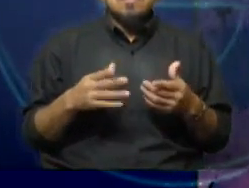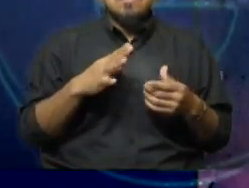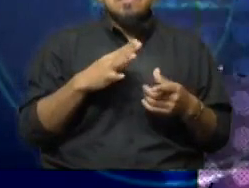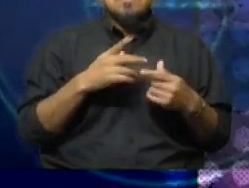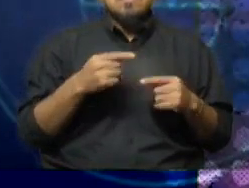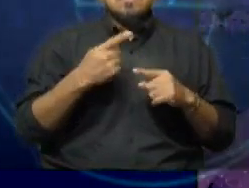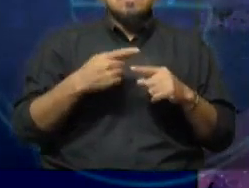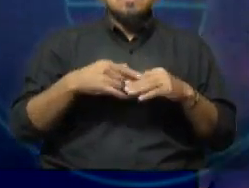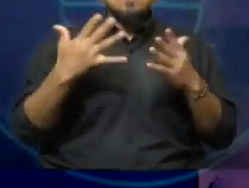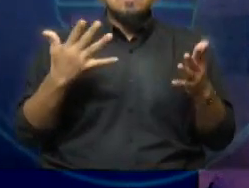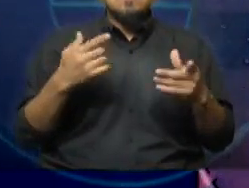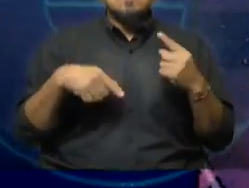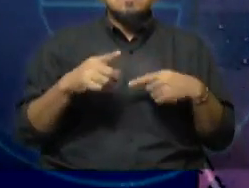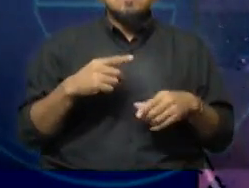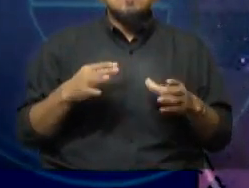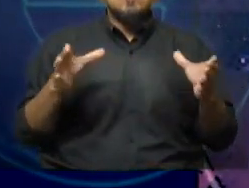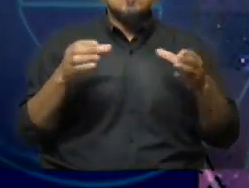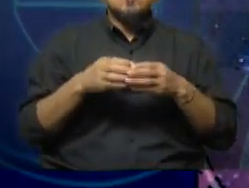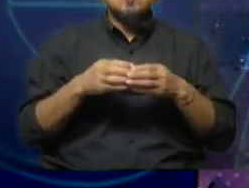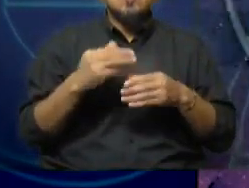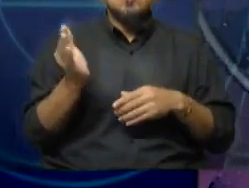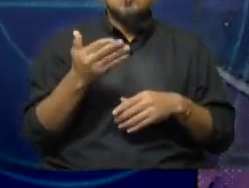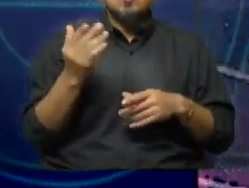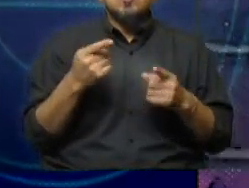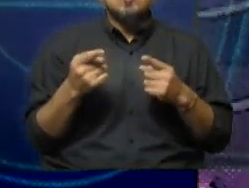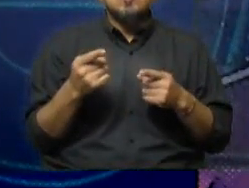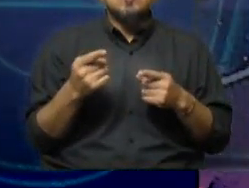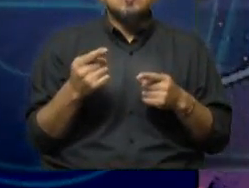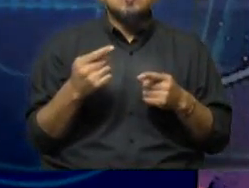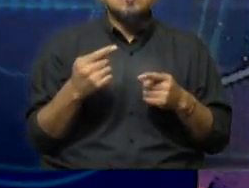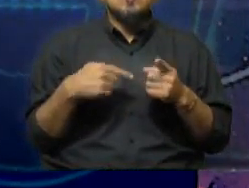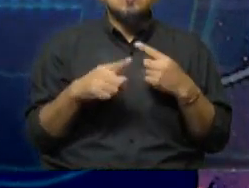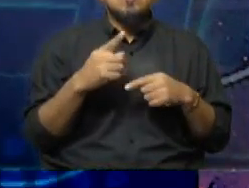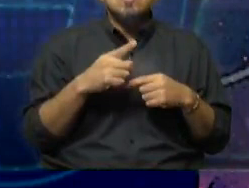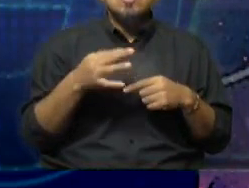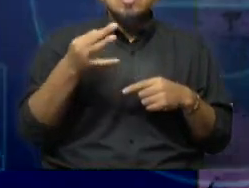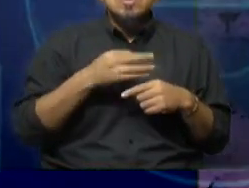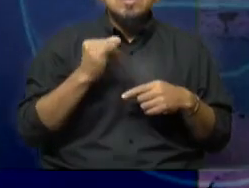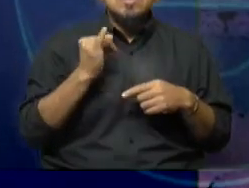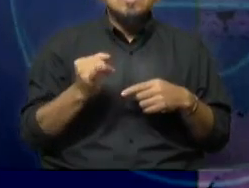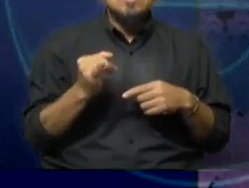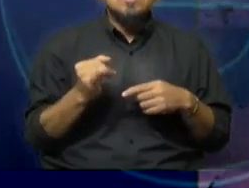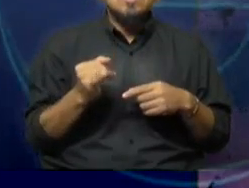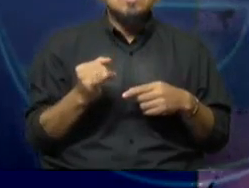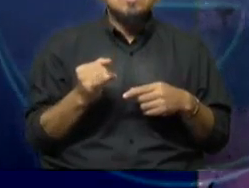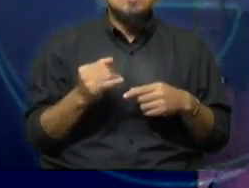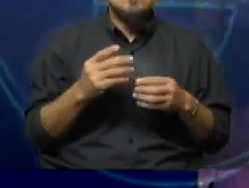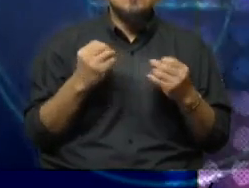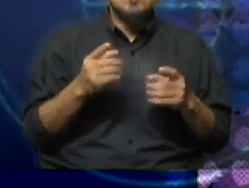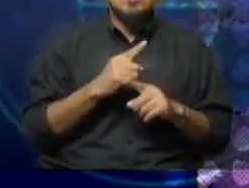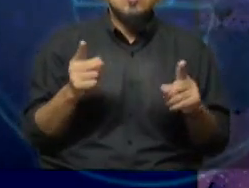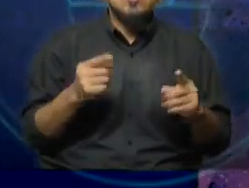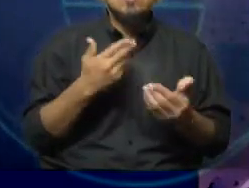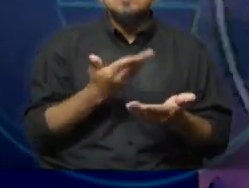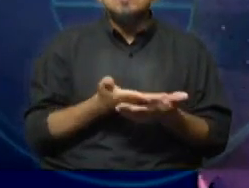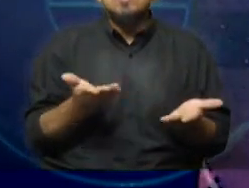son justamente de circuitos muy cercanos a los productores. Pero de todos modos les contestan que sí, que ¿por qué no se presentaron? Exactamente. Esa es la